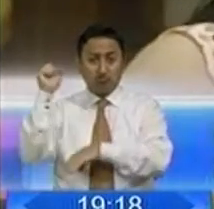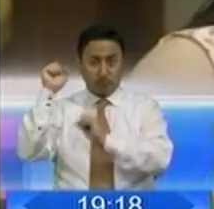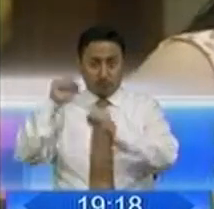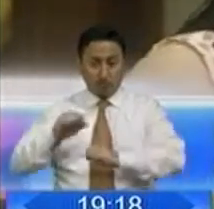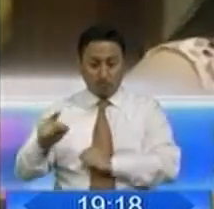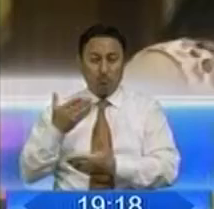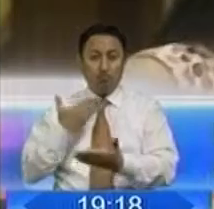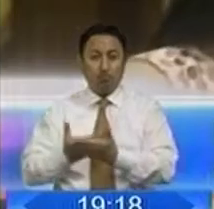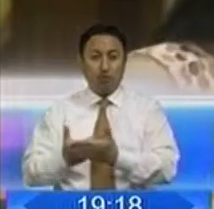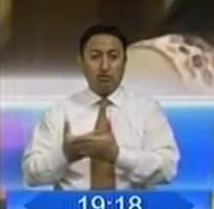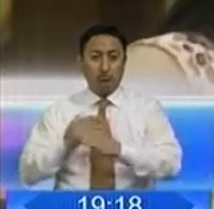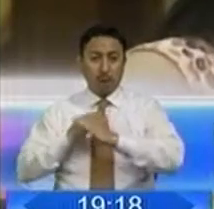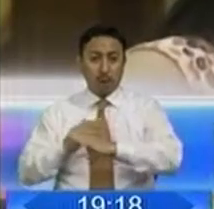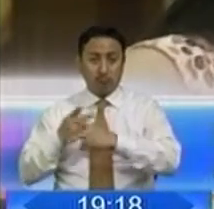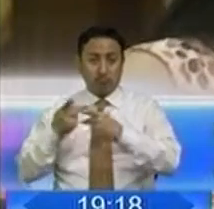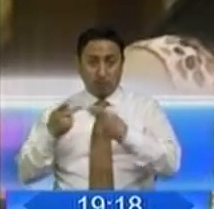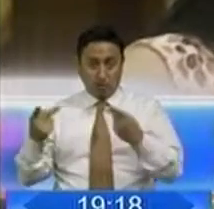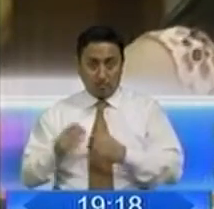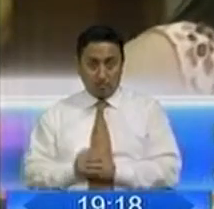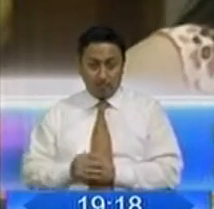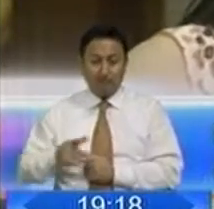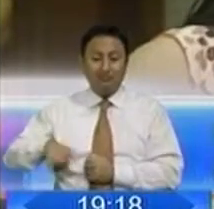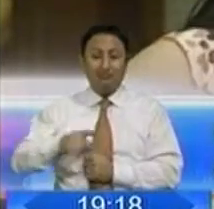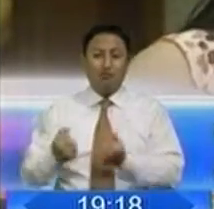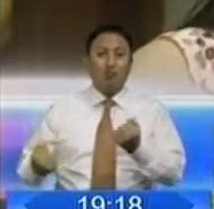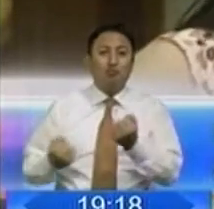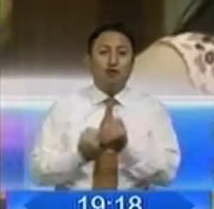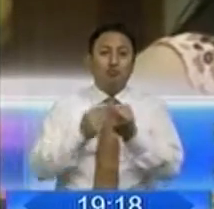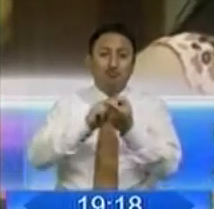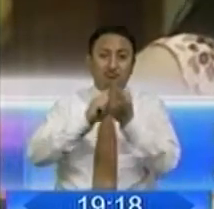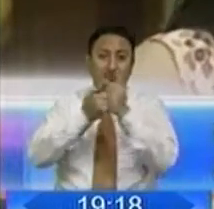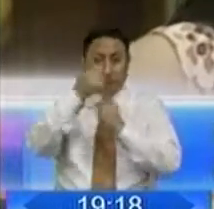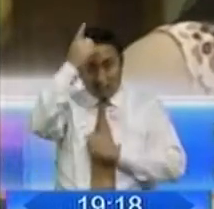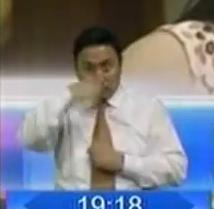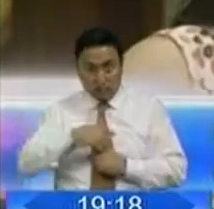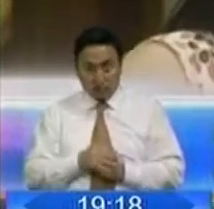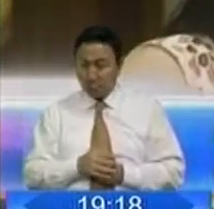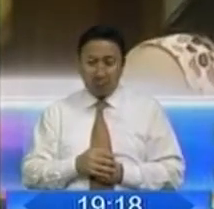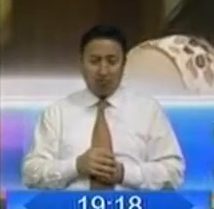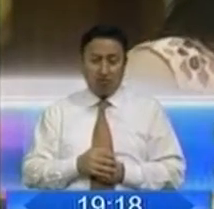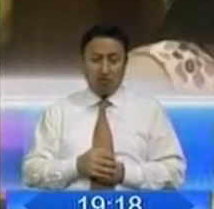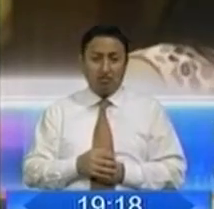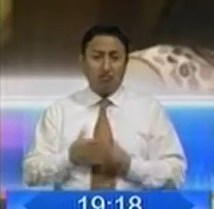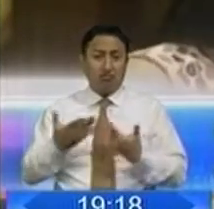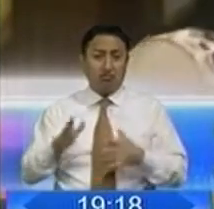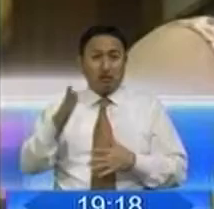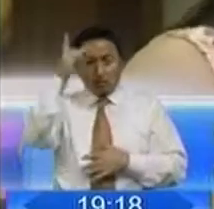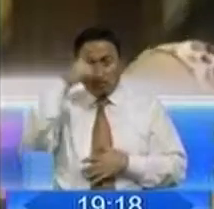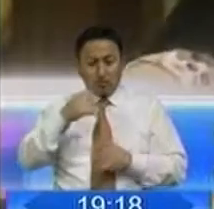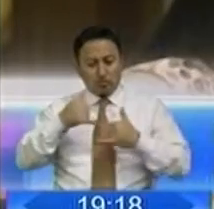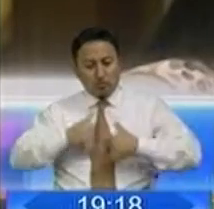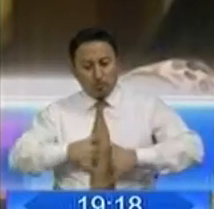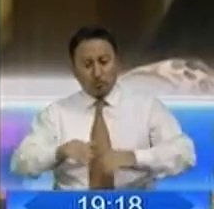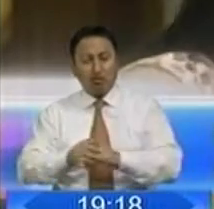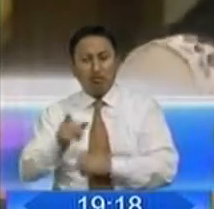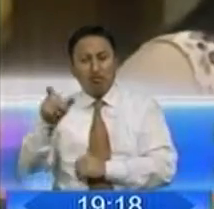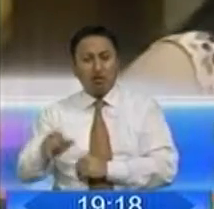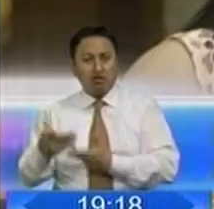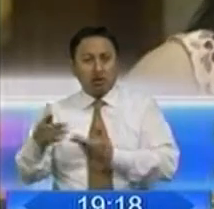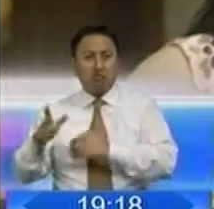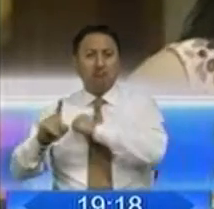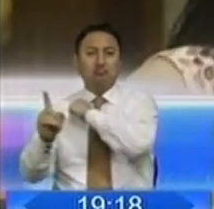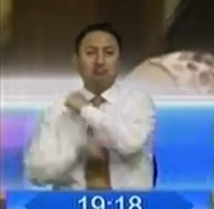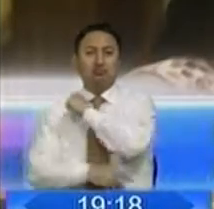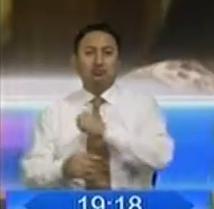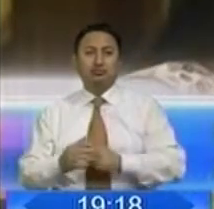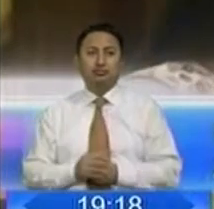pruebas de cargo y de descargo no fundamentaron, no motivaron para obviamente poder no censurarlos a ellos y no